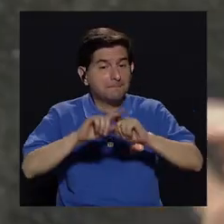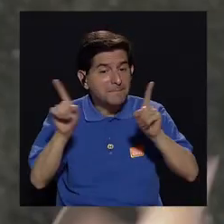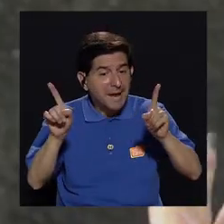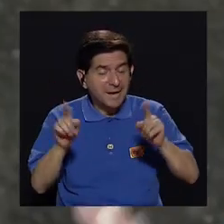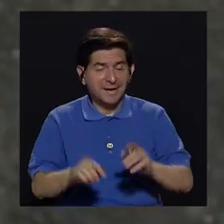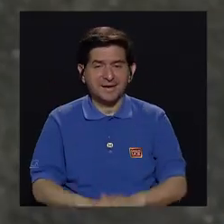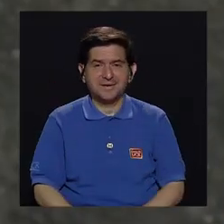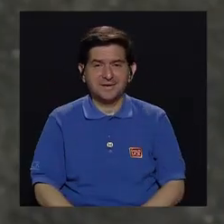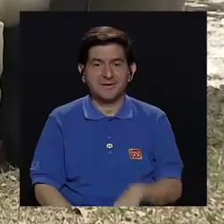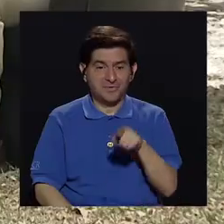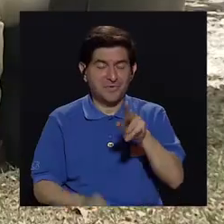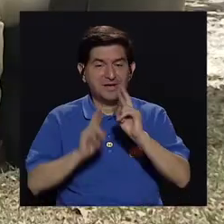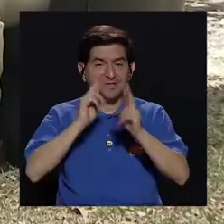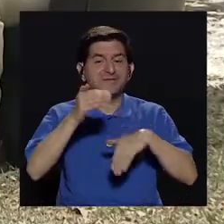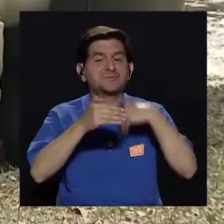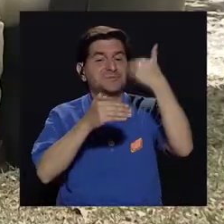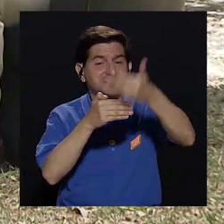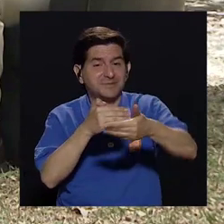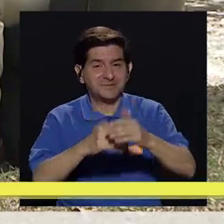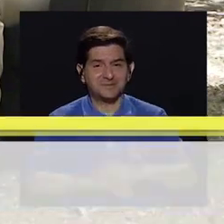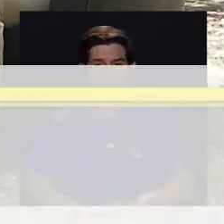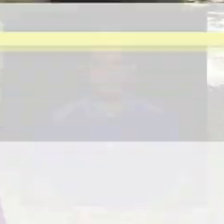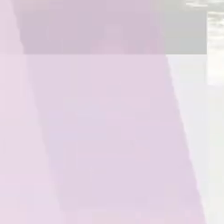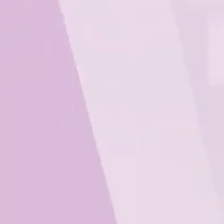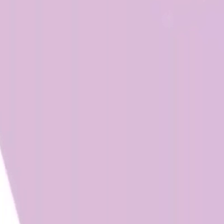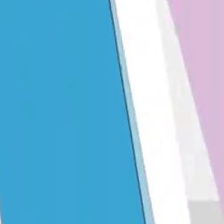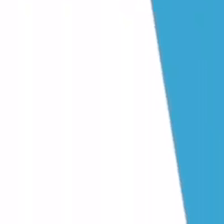Pero volvemos con esa pregunta.